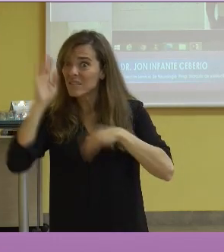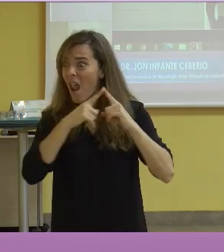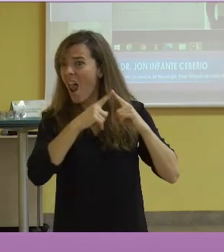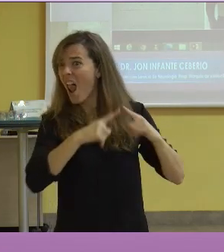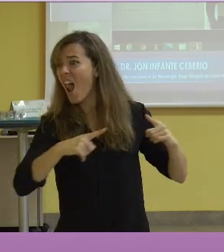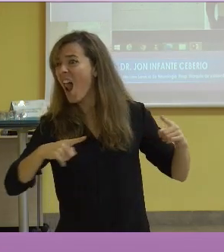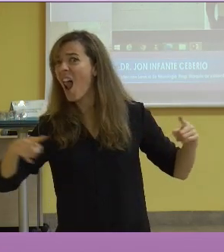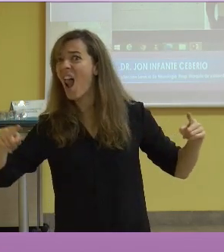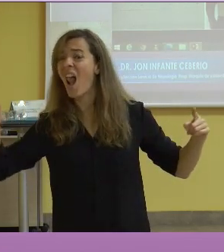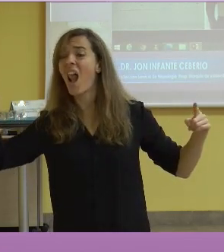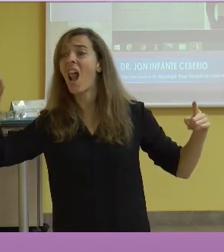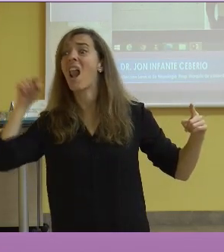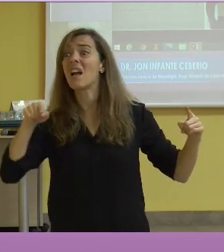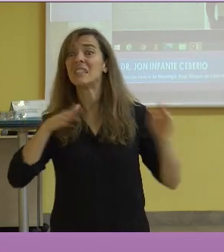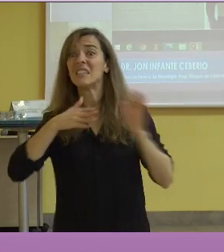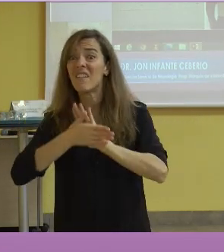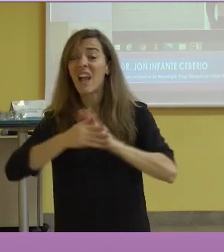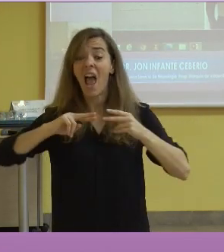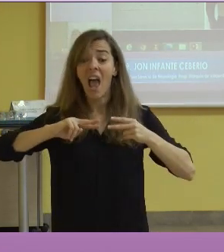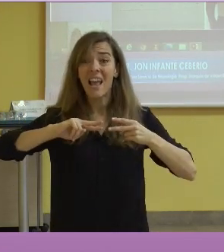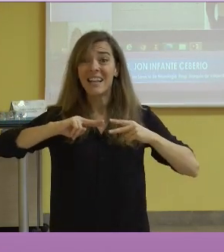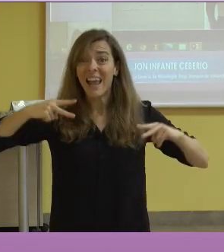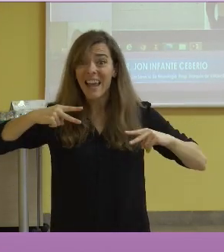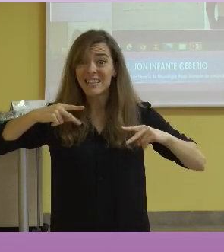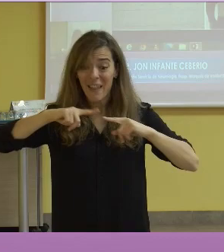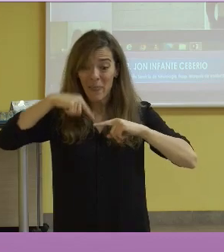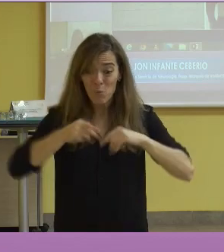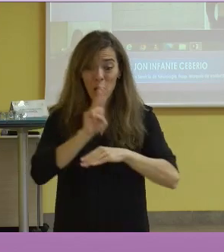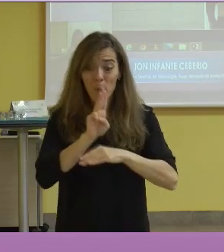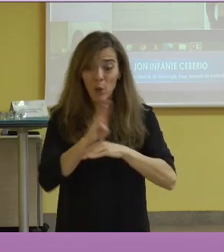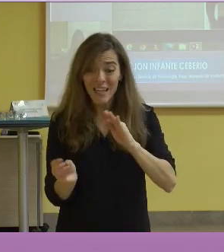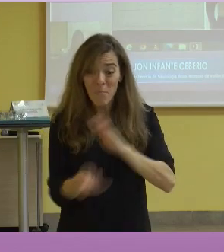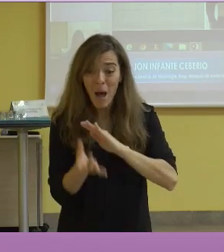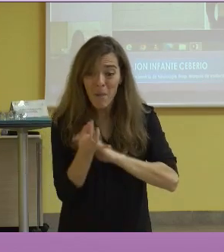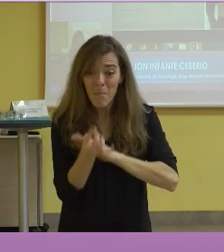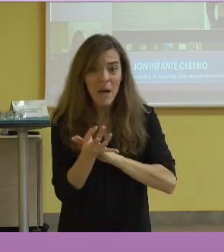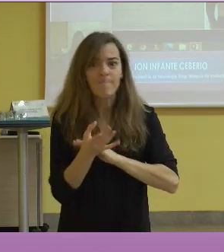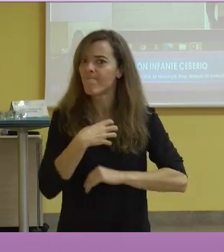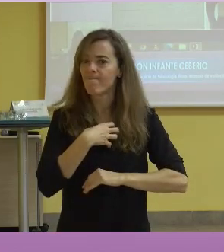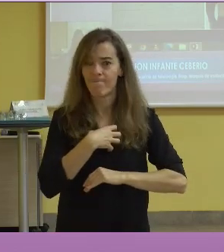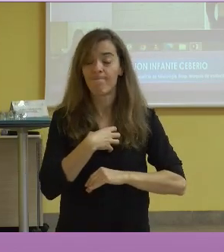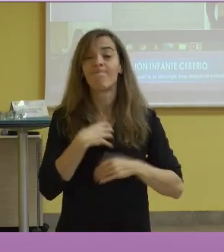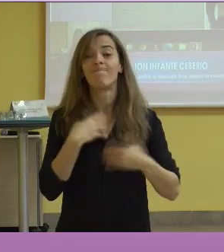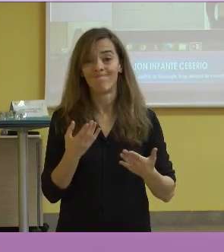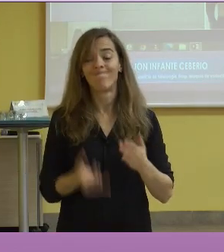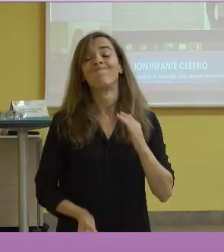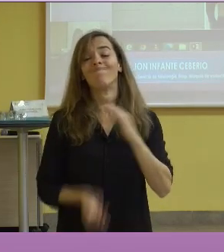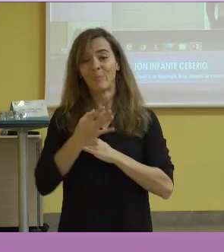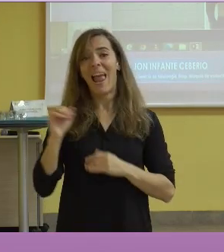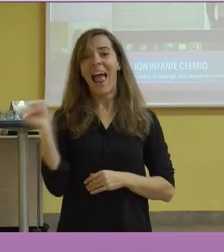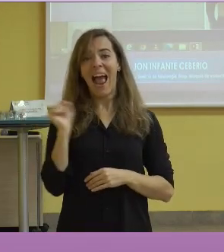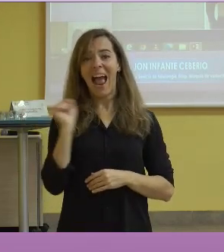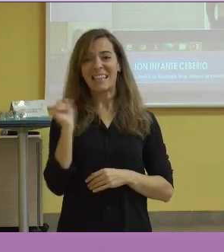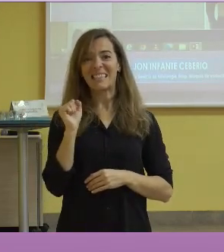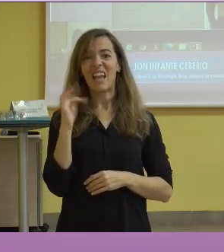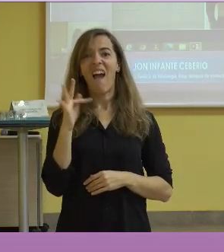pues eso impide que el gen produzca la proteína, ¿vale? Y al final la ataxia de Friedreich lo que pasa... Muevo mucho el cursor